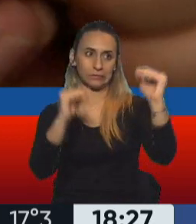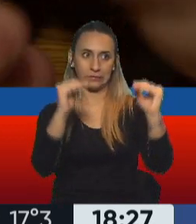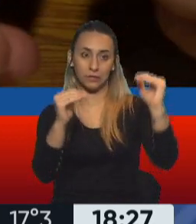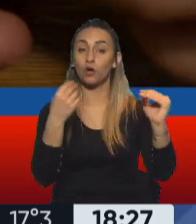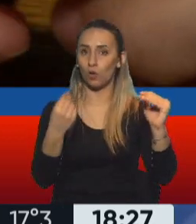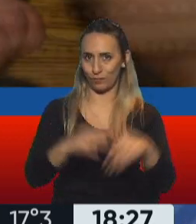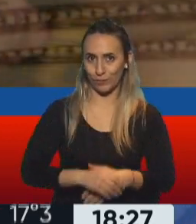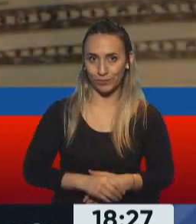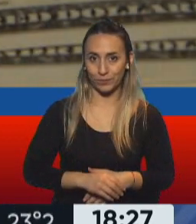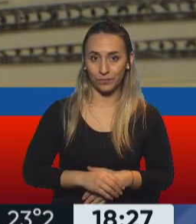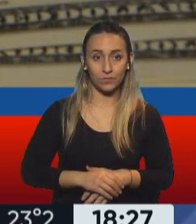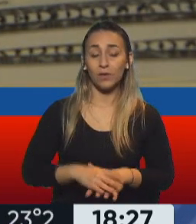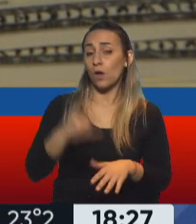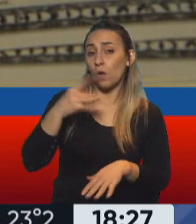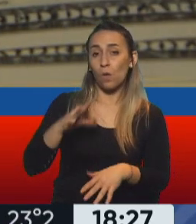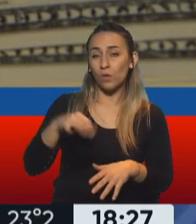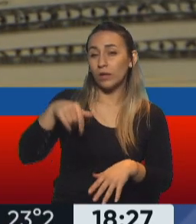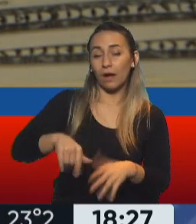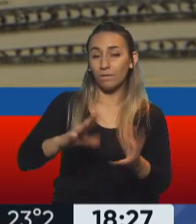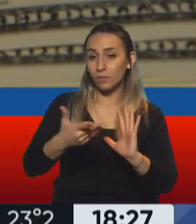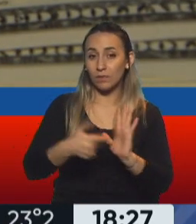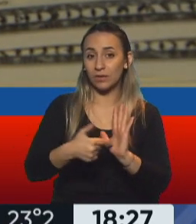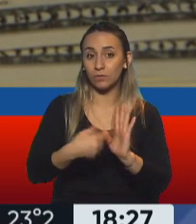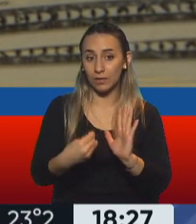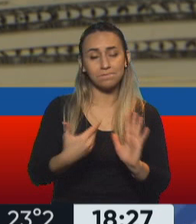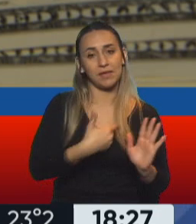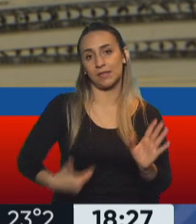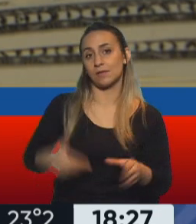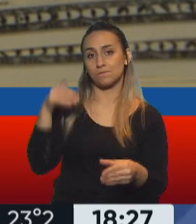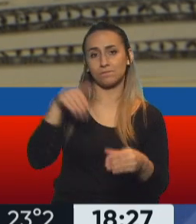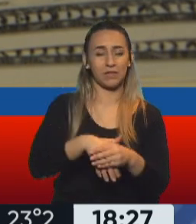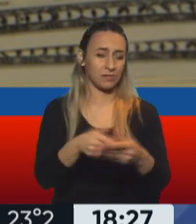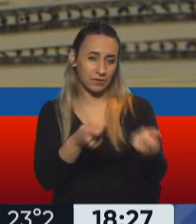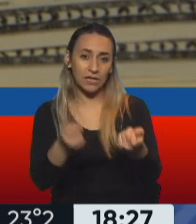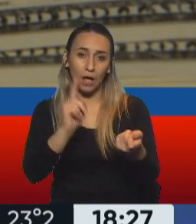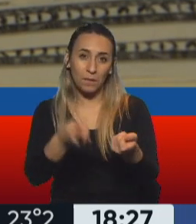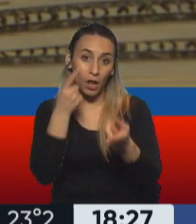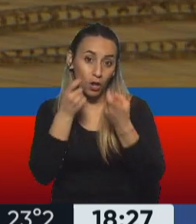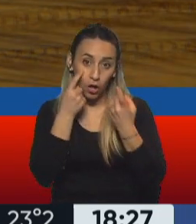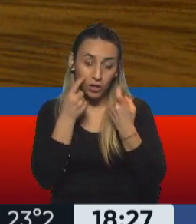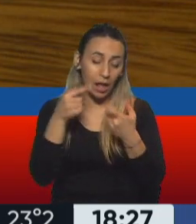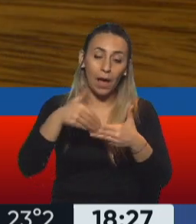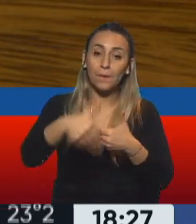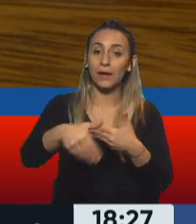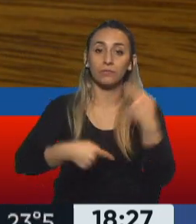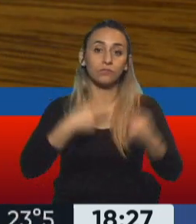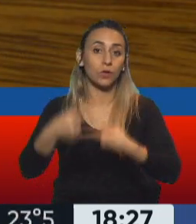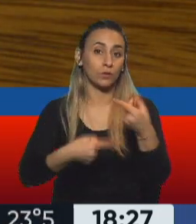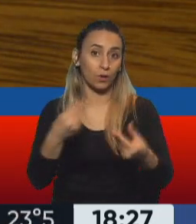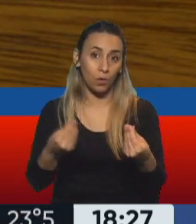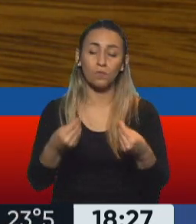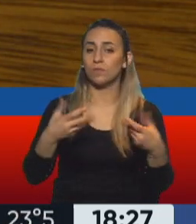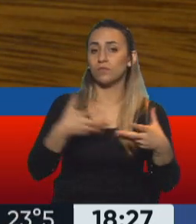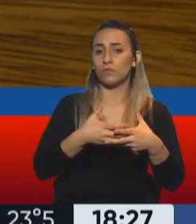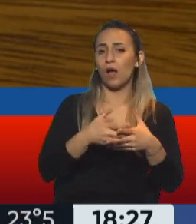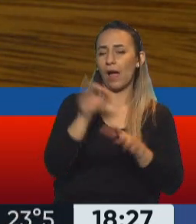está, a lo único que está recurriendo son a las intervenciones y a los controles. Veremos entonces cómo se sigue desarrollando. Los analistas